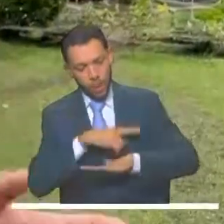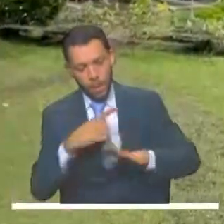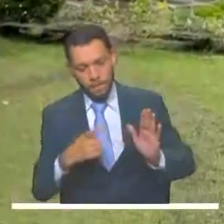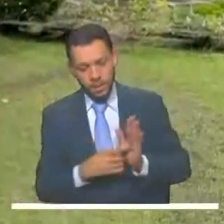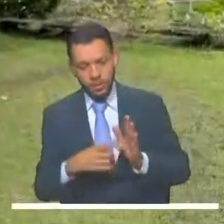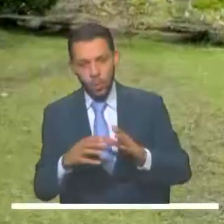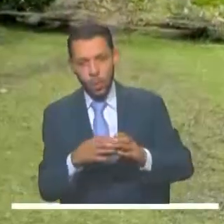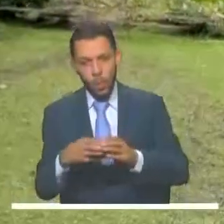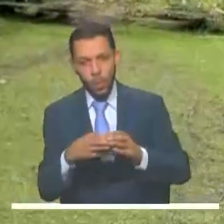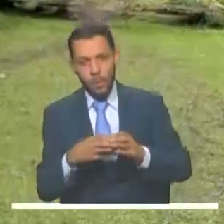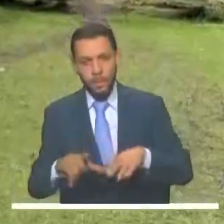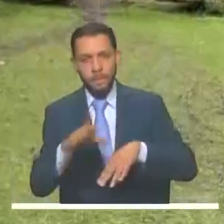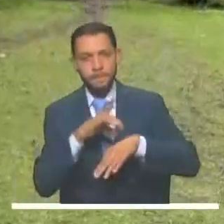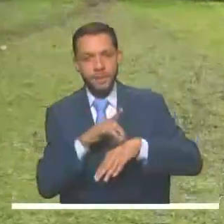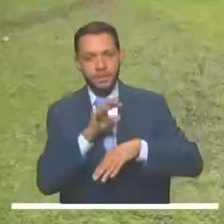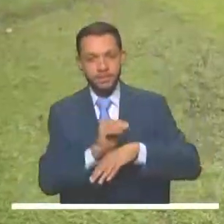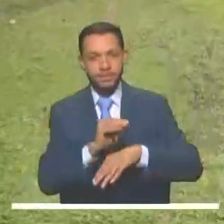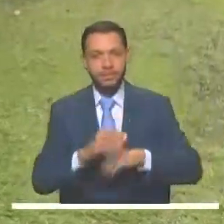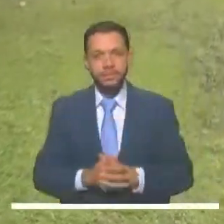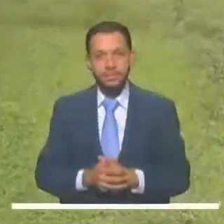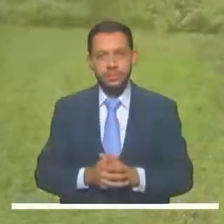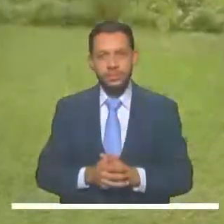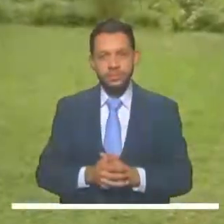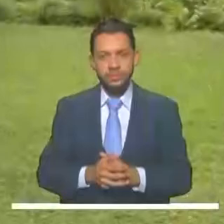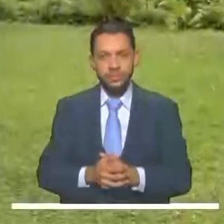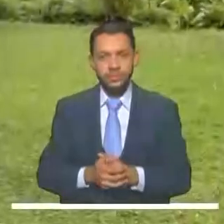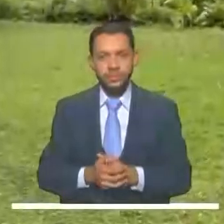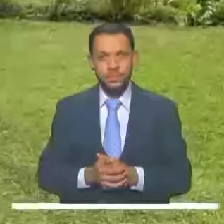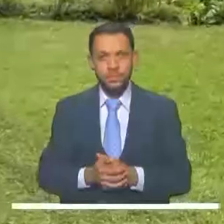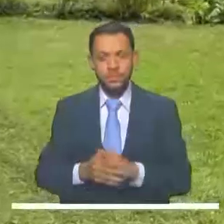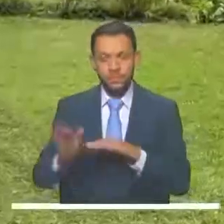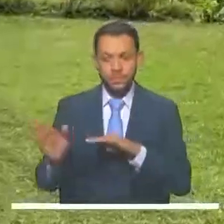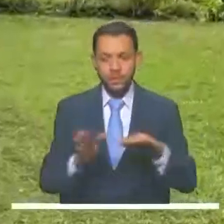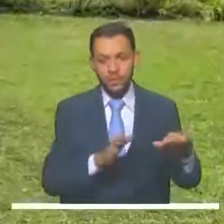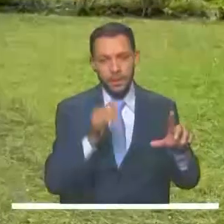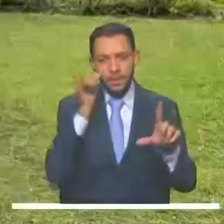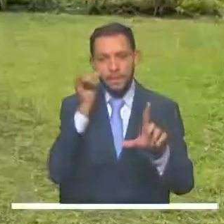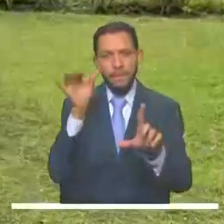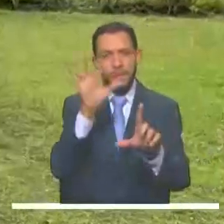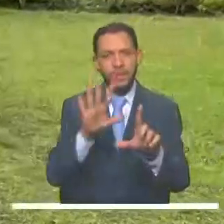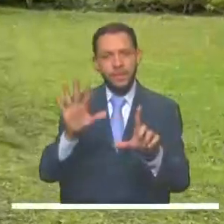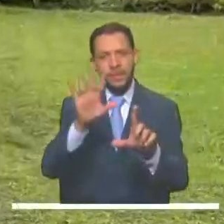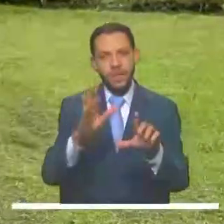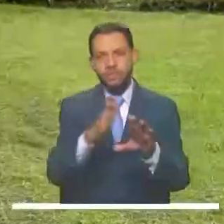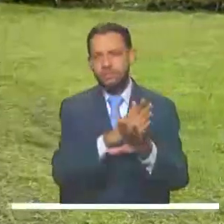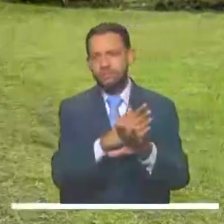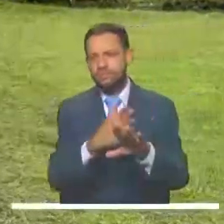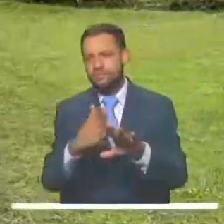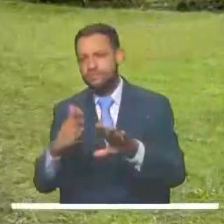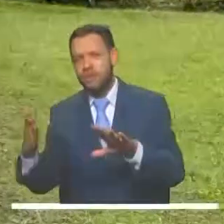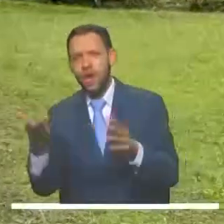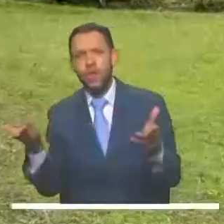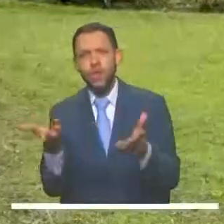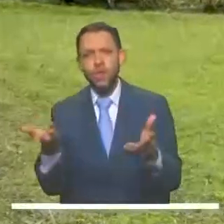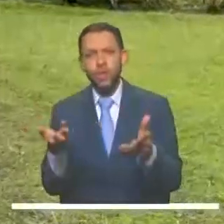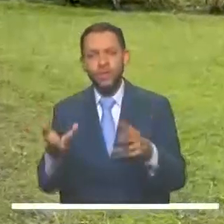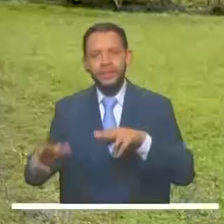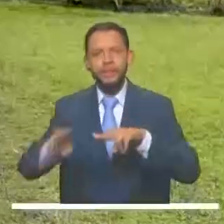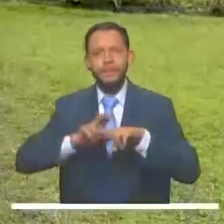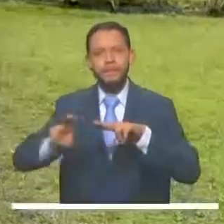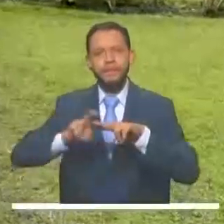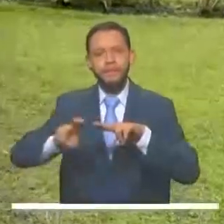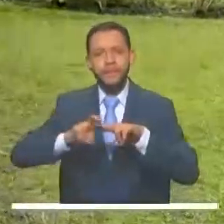todo el equipo de médicos estoy grabando esta nota en el parque la salud de manizales